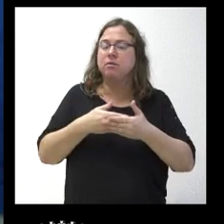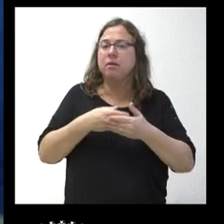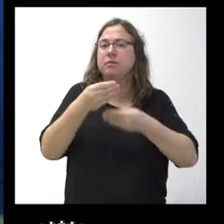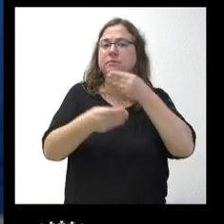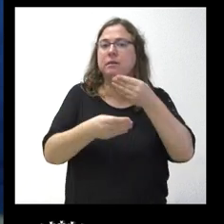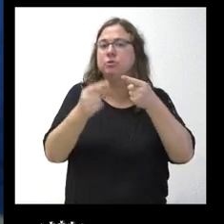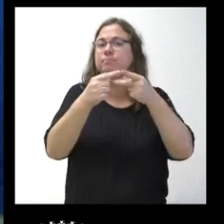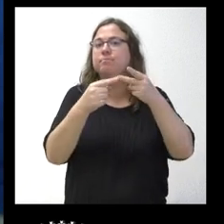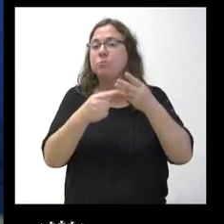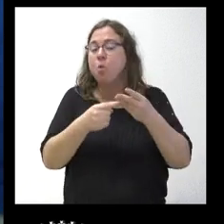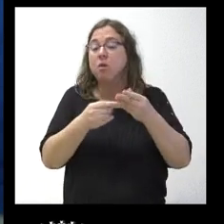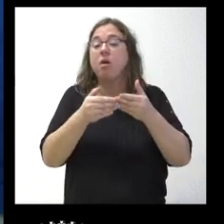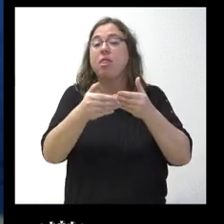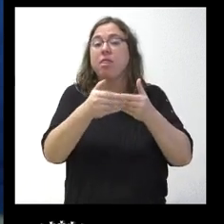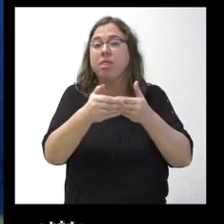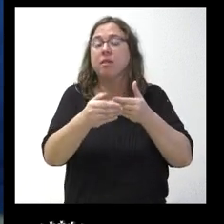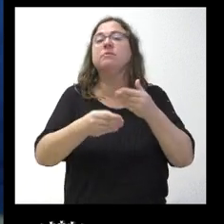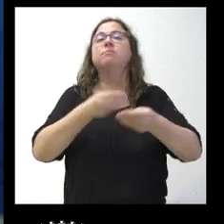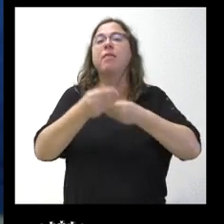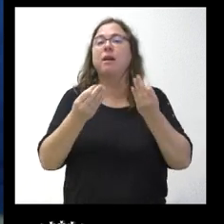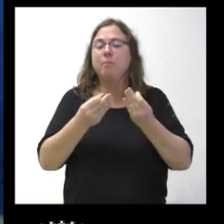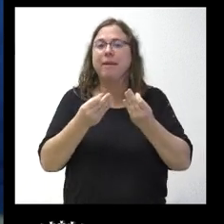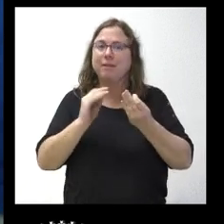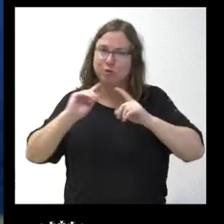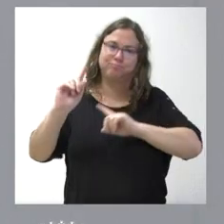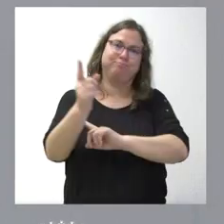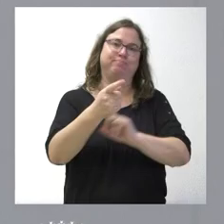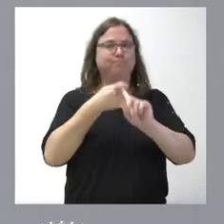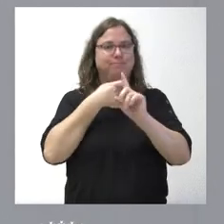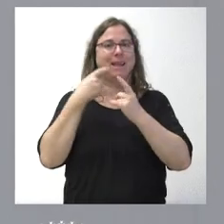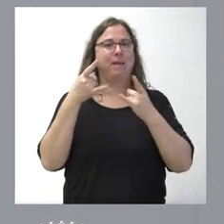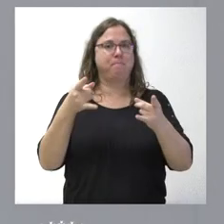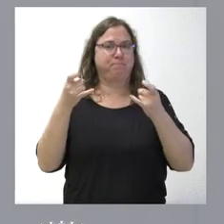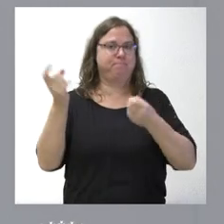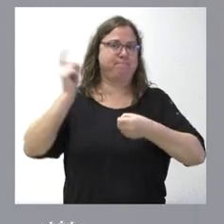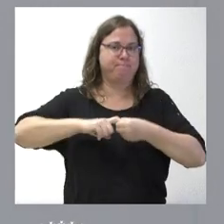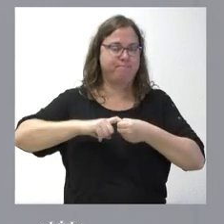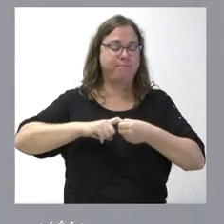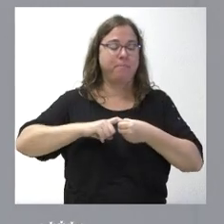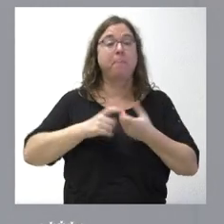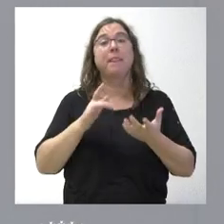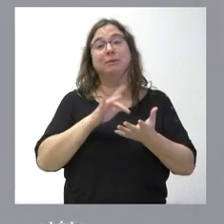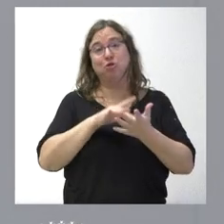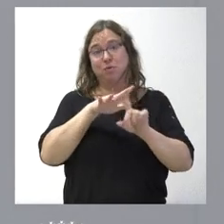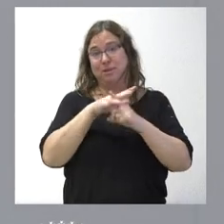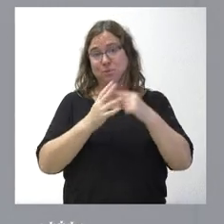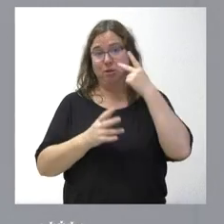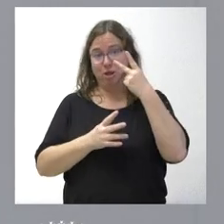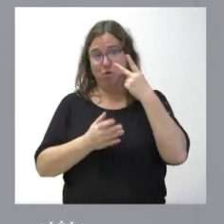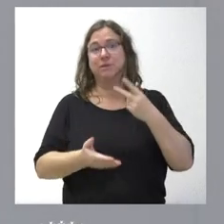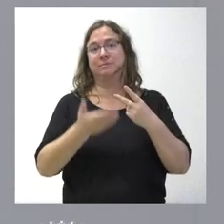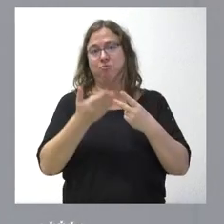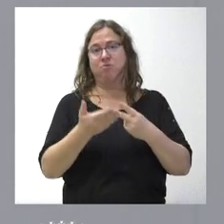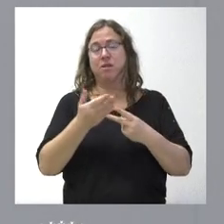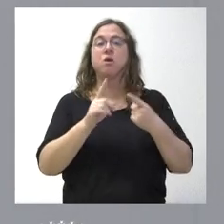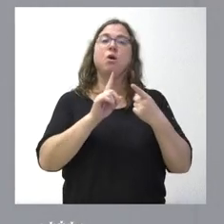a dar en un futuro cercano para lograr esa implicación pues partimos de dos hechos importantes no al margen de